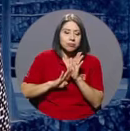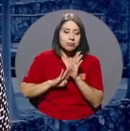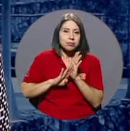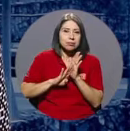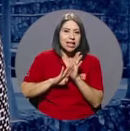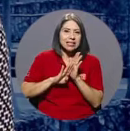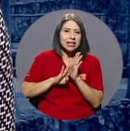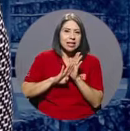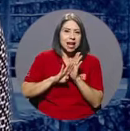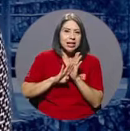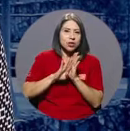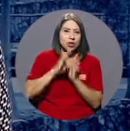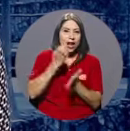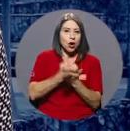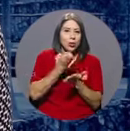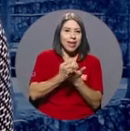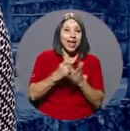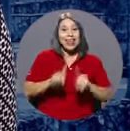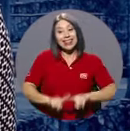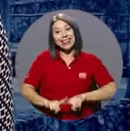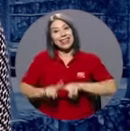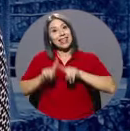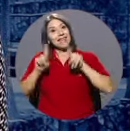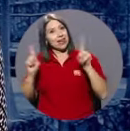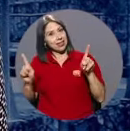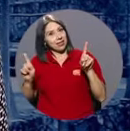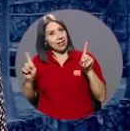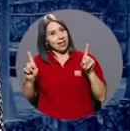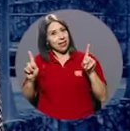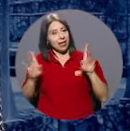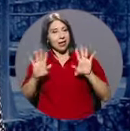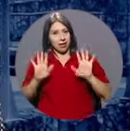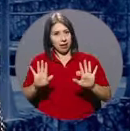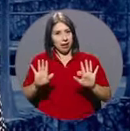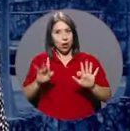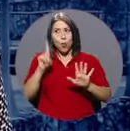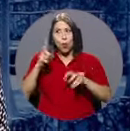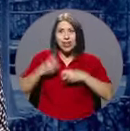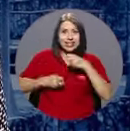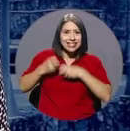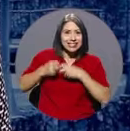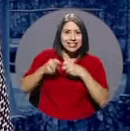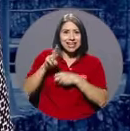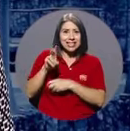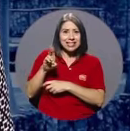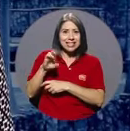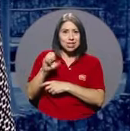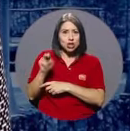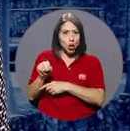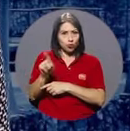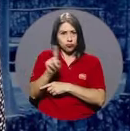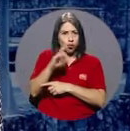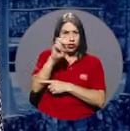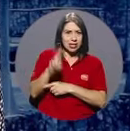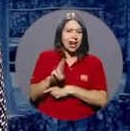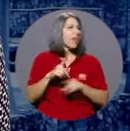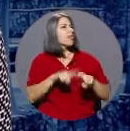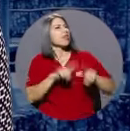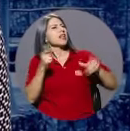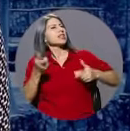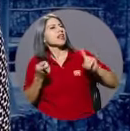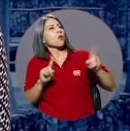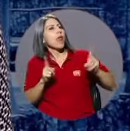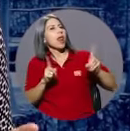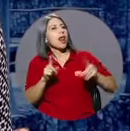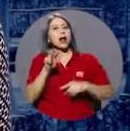importante diferenciarlo de una recesión, ¿verdad? En Costa Rica en este momento no está pasando una recesión. ¿Cuál es la diferencia? En una recesión